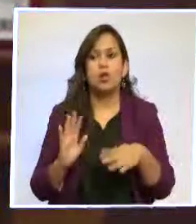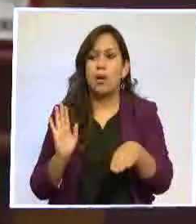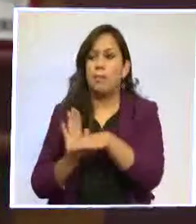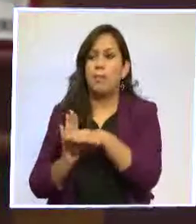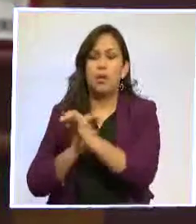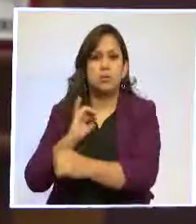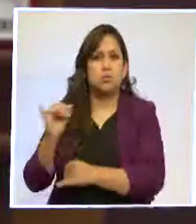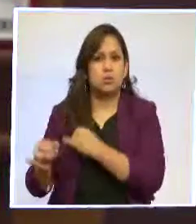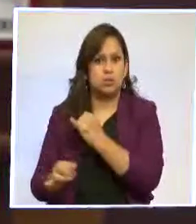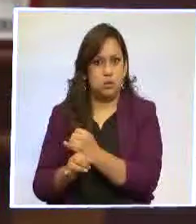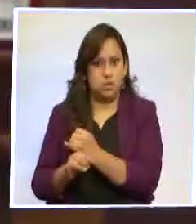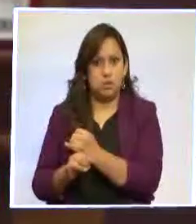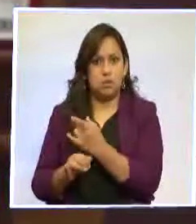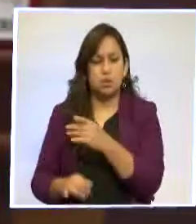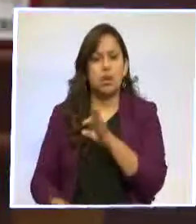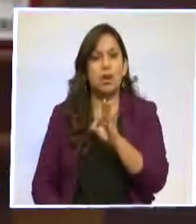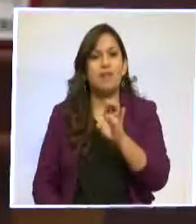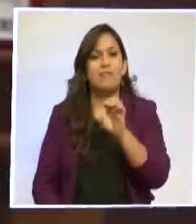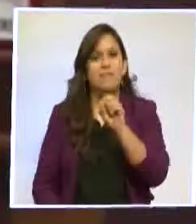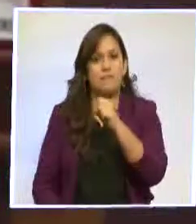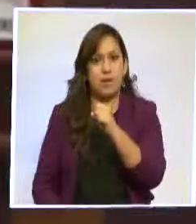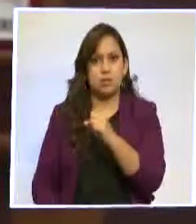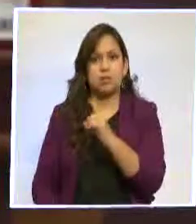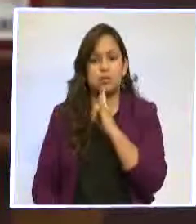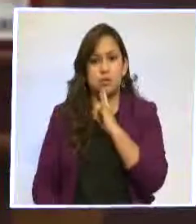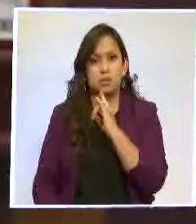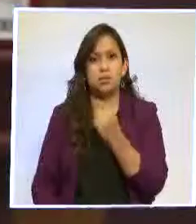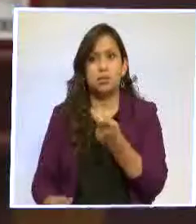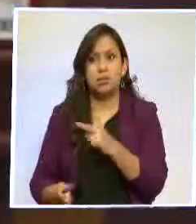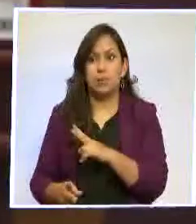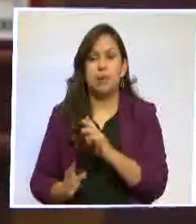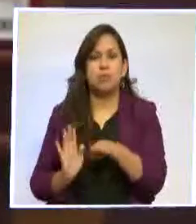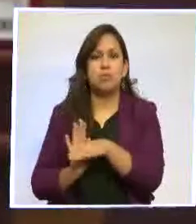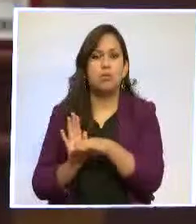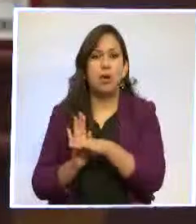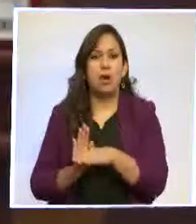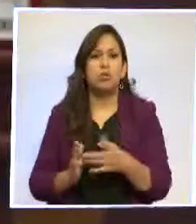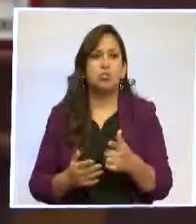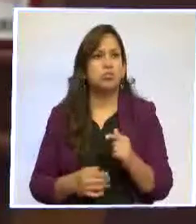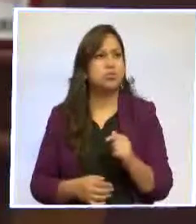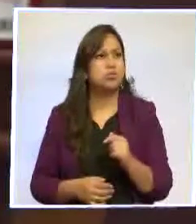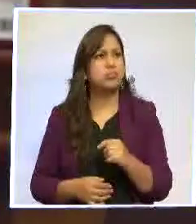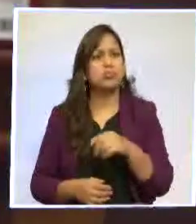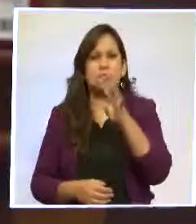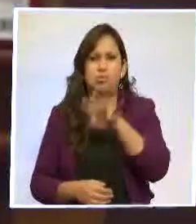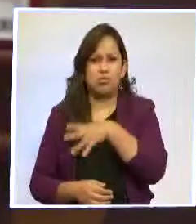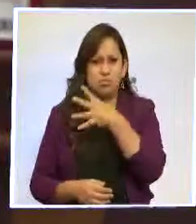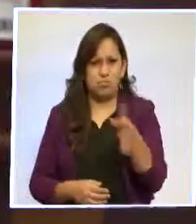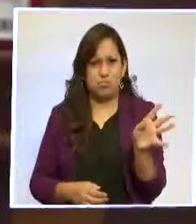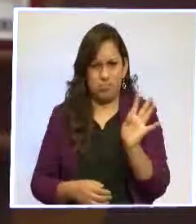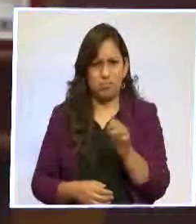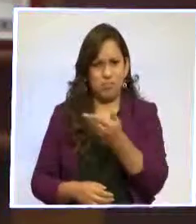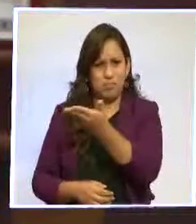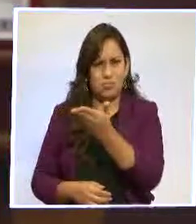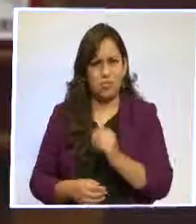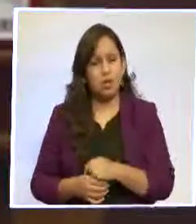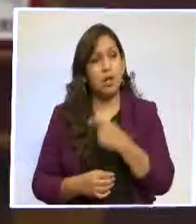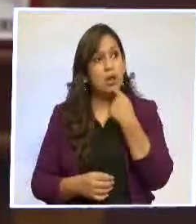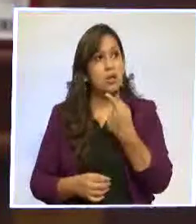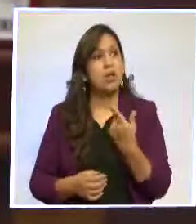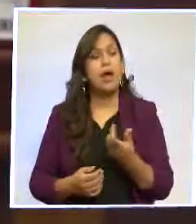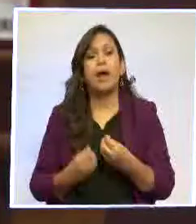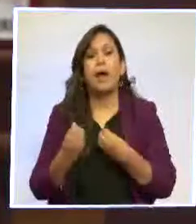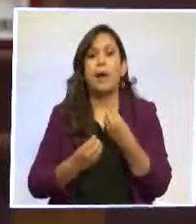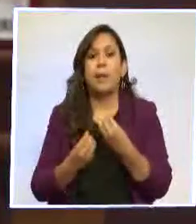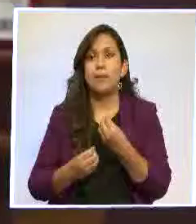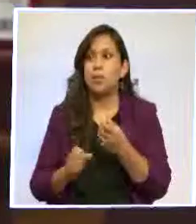tanto en el FED norteamericano como en la banca inglesa. ¿Qué pasaría si nosotros lograríamos una canalización hacia el ahorro productivo y de esos recursos? Y